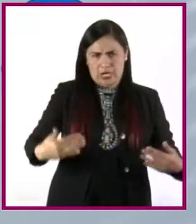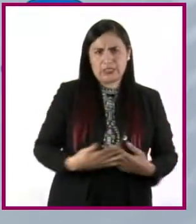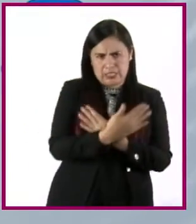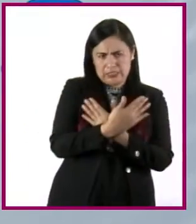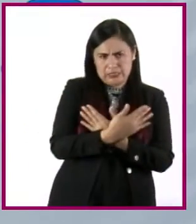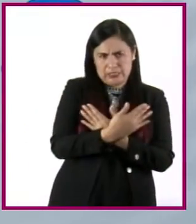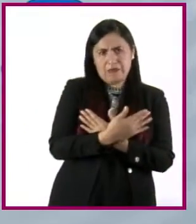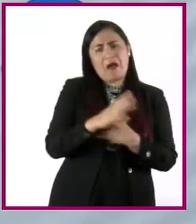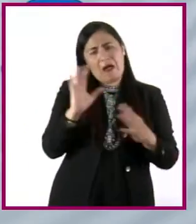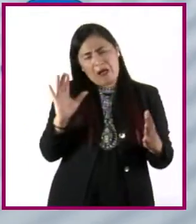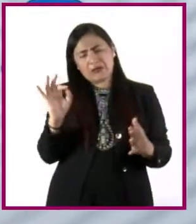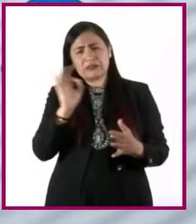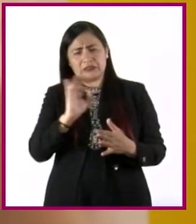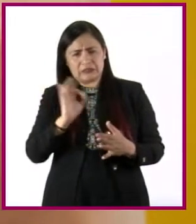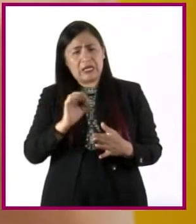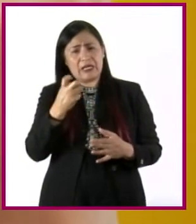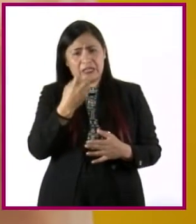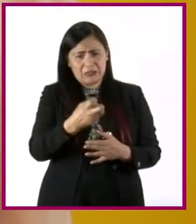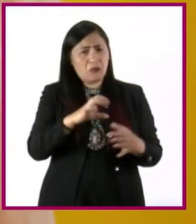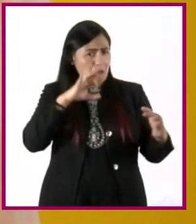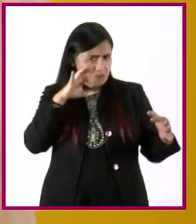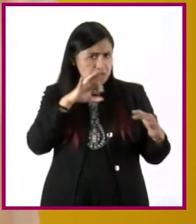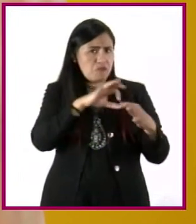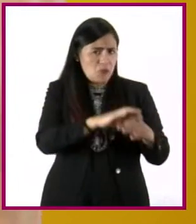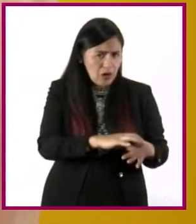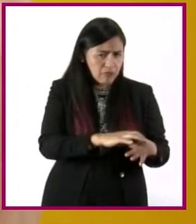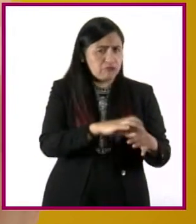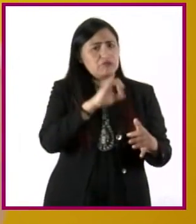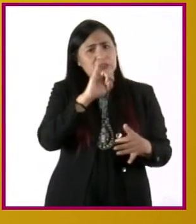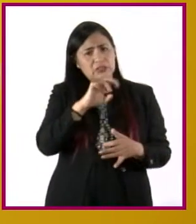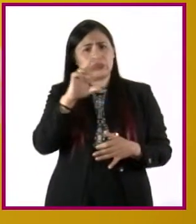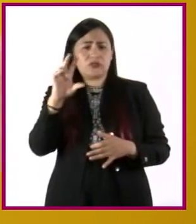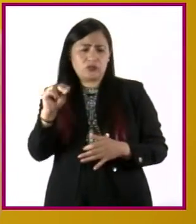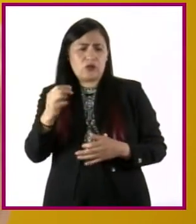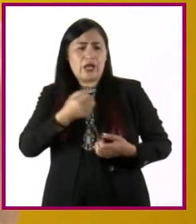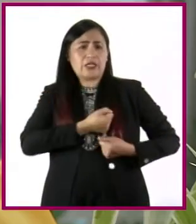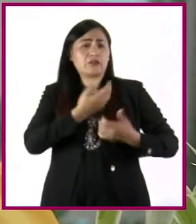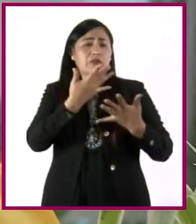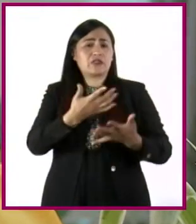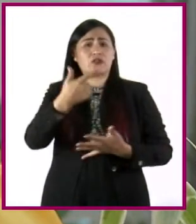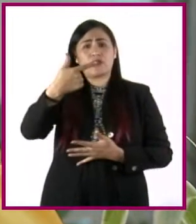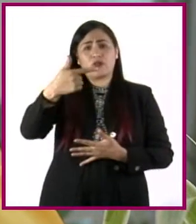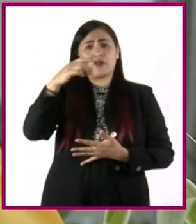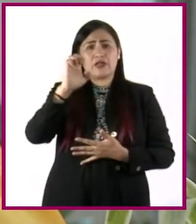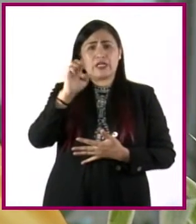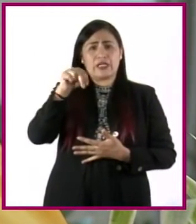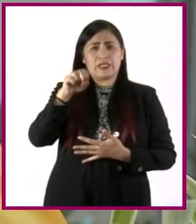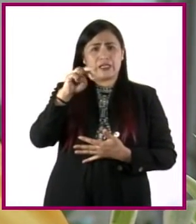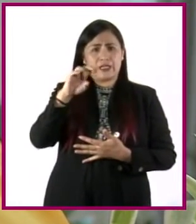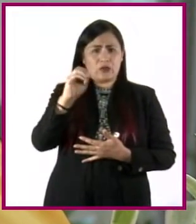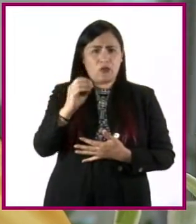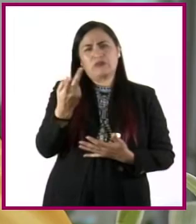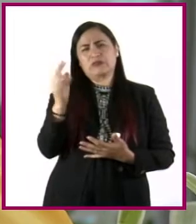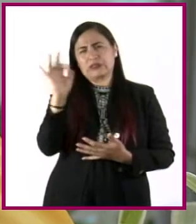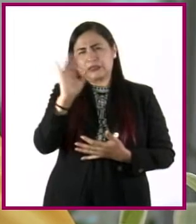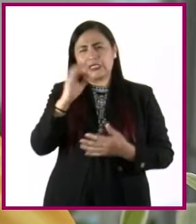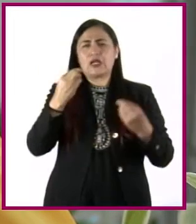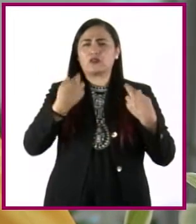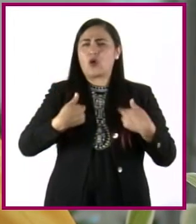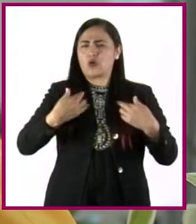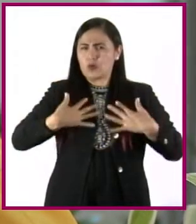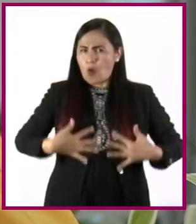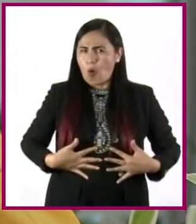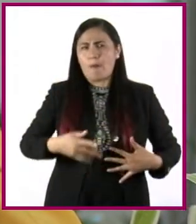corresponder con el sexo asignado al nacer. Expresión de género, manifestación del género, que puede incluir vestimenta, modo de